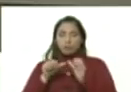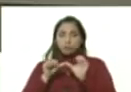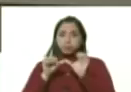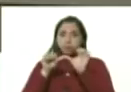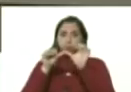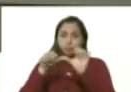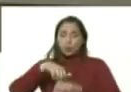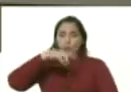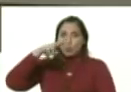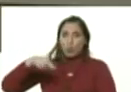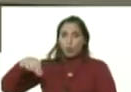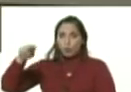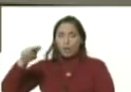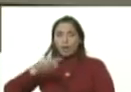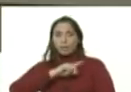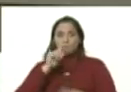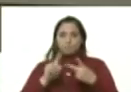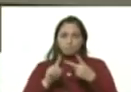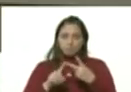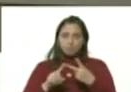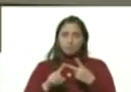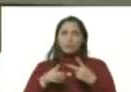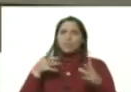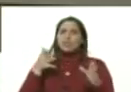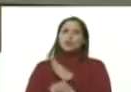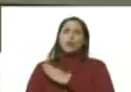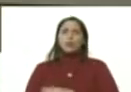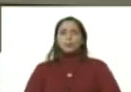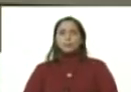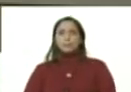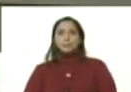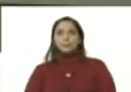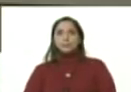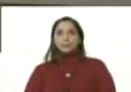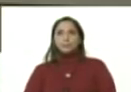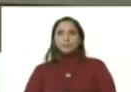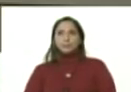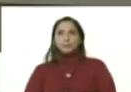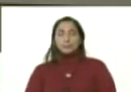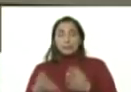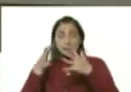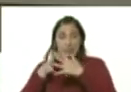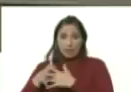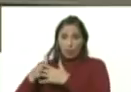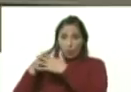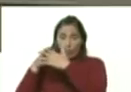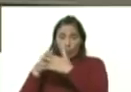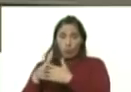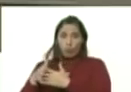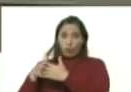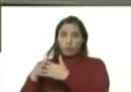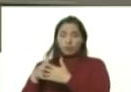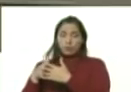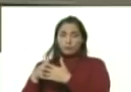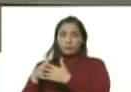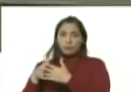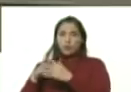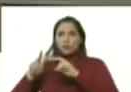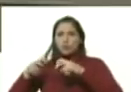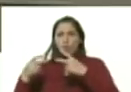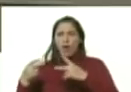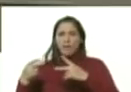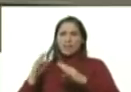en Noruega. Y mi segunda pregunta tiene que ver, insisten también Estados Unidos con estas